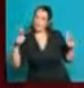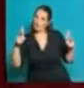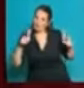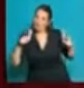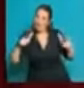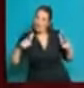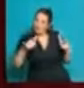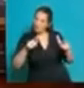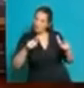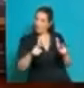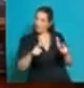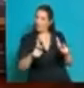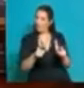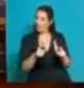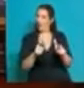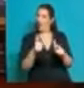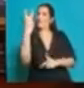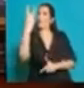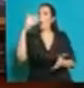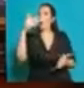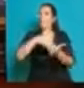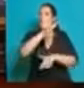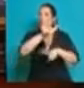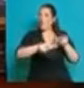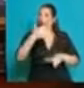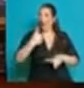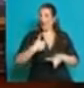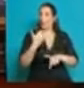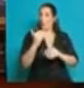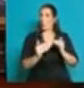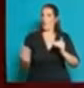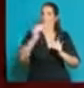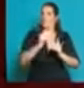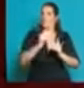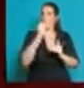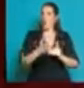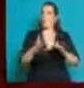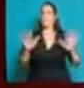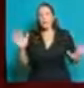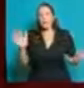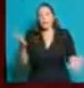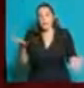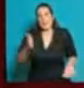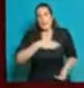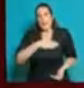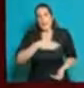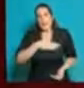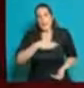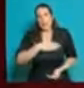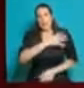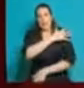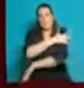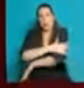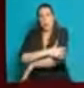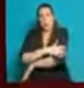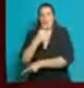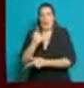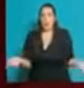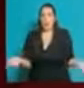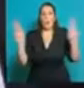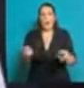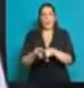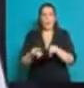pudieron superarla. Pero lamentablemente, producto de lo que describí recién, la pobreza ha vuelto a los niveles de